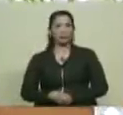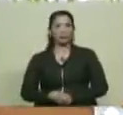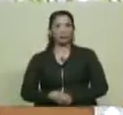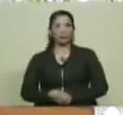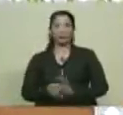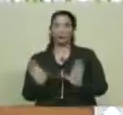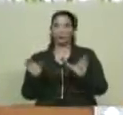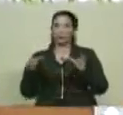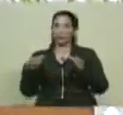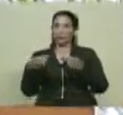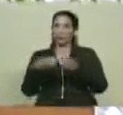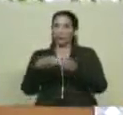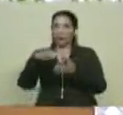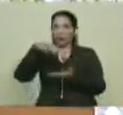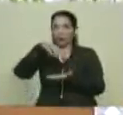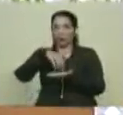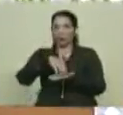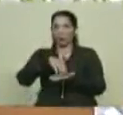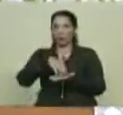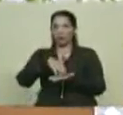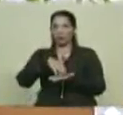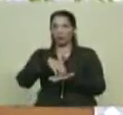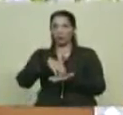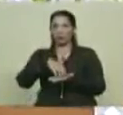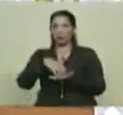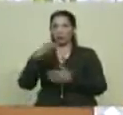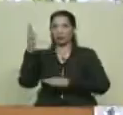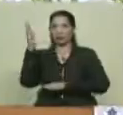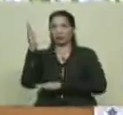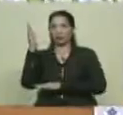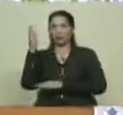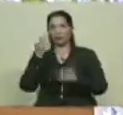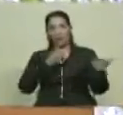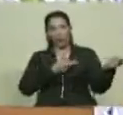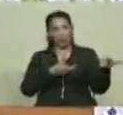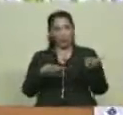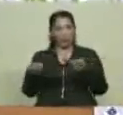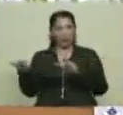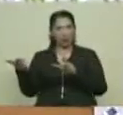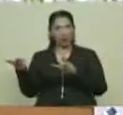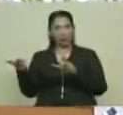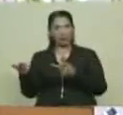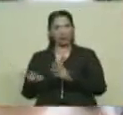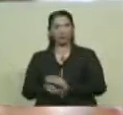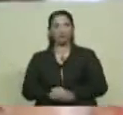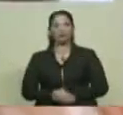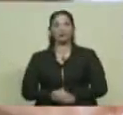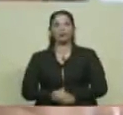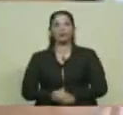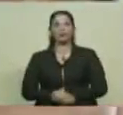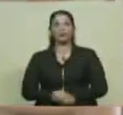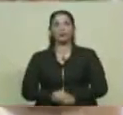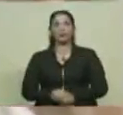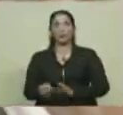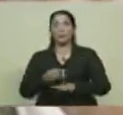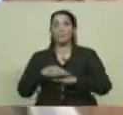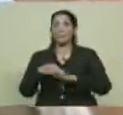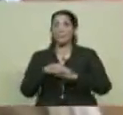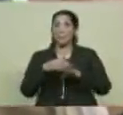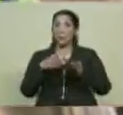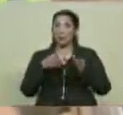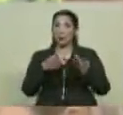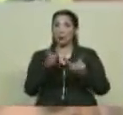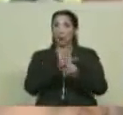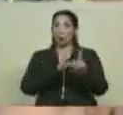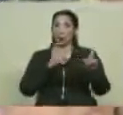consulares que hacen vida en el país y el estado Lara, bienvenidos, bienvenidas. Ministro de Cultura,